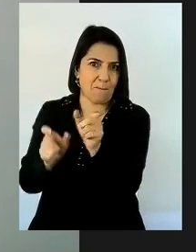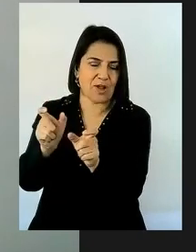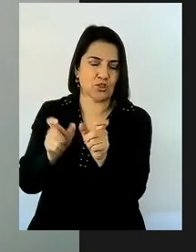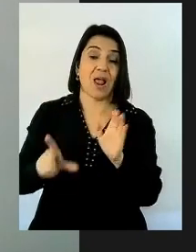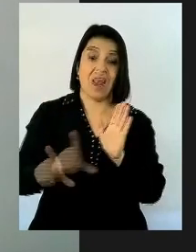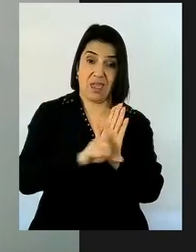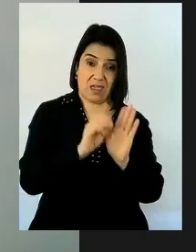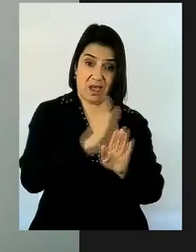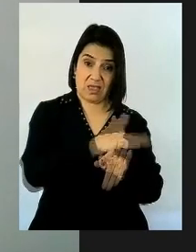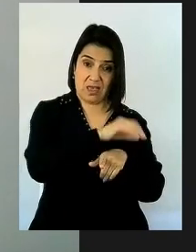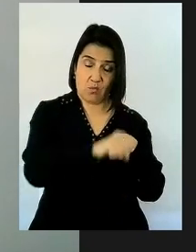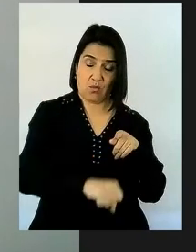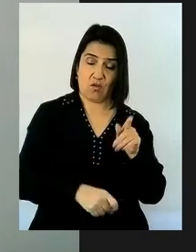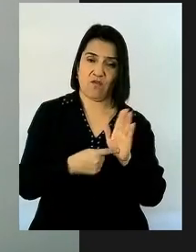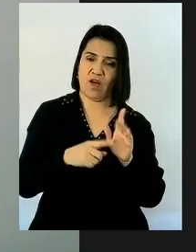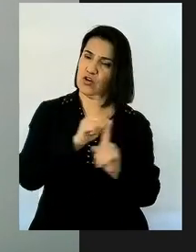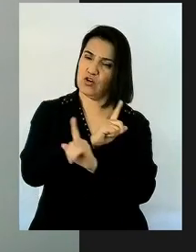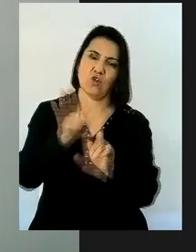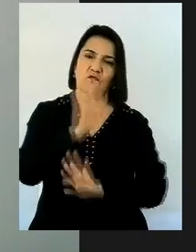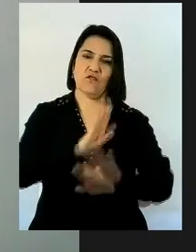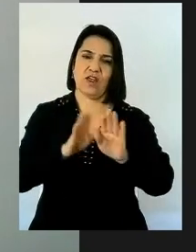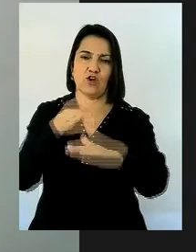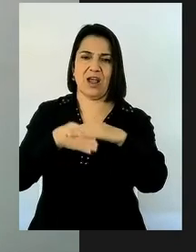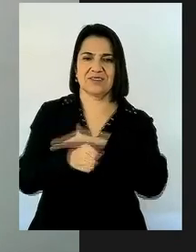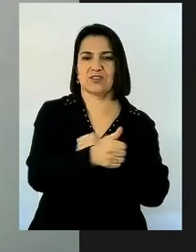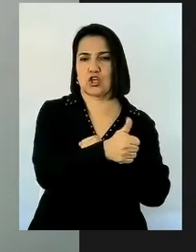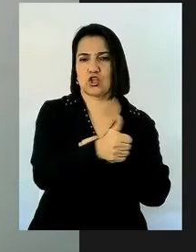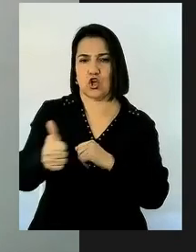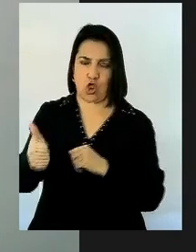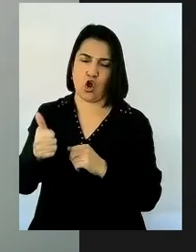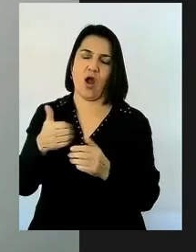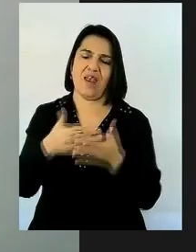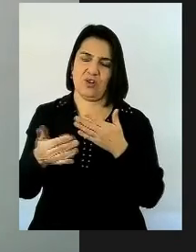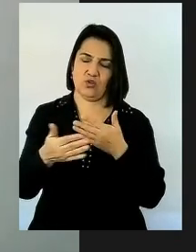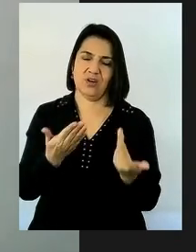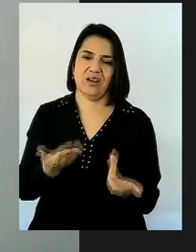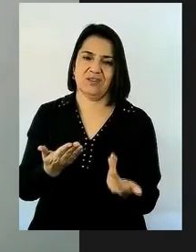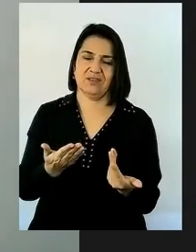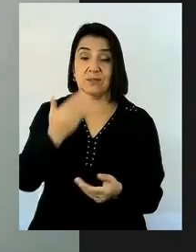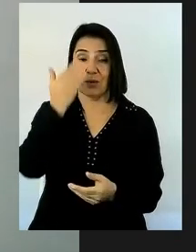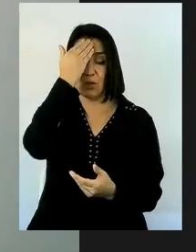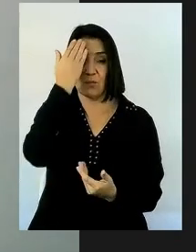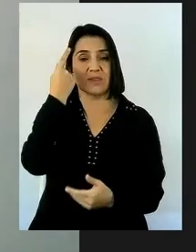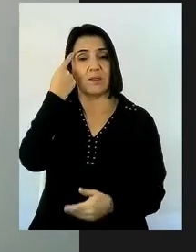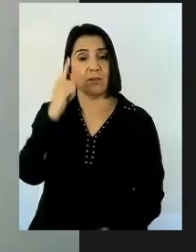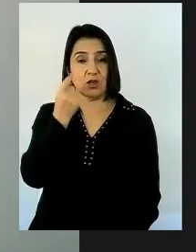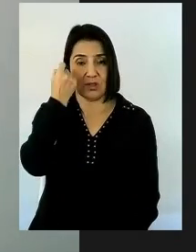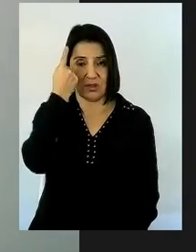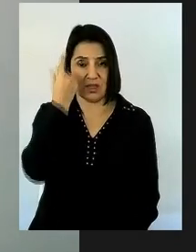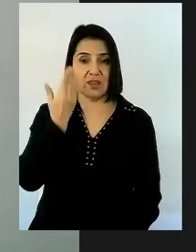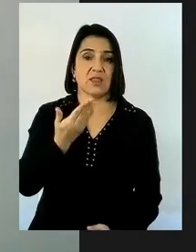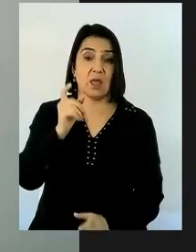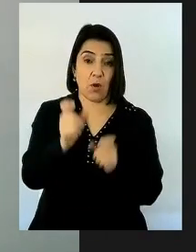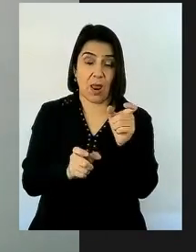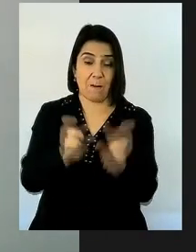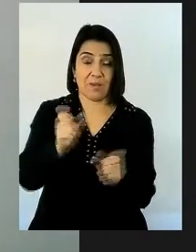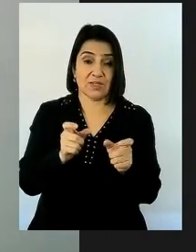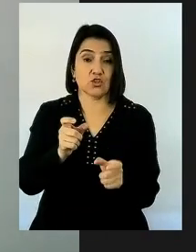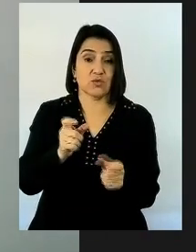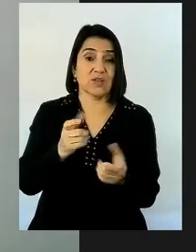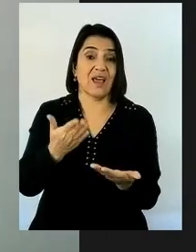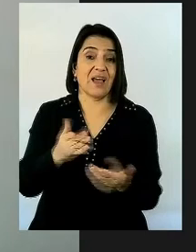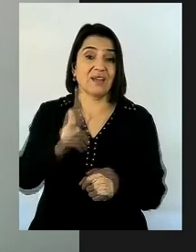por el acceso de todas y todos a la naturaleza. Es preocupante, pero entendemos que las personas tenemos la capacidad de